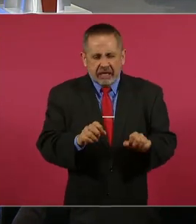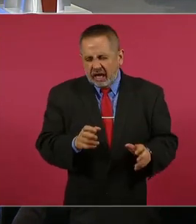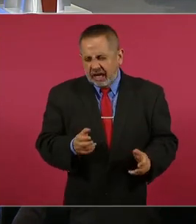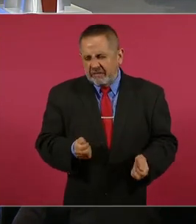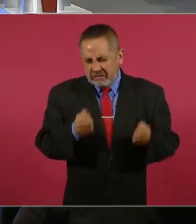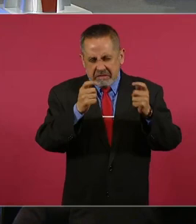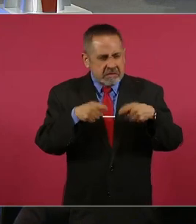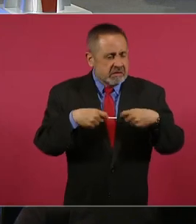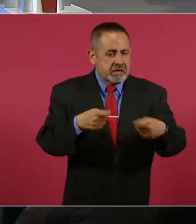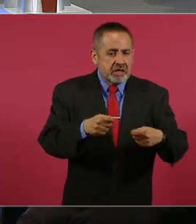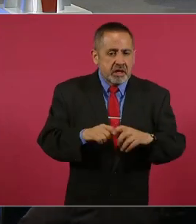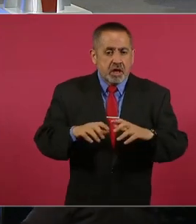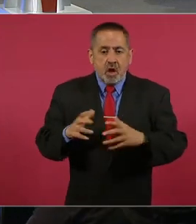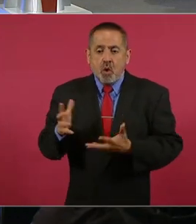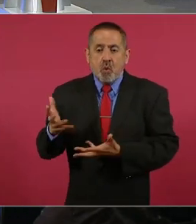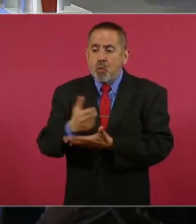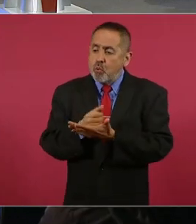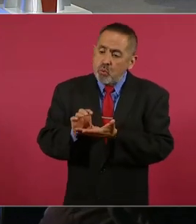Cobraron